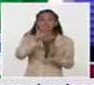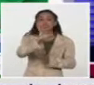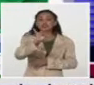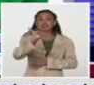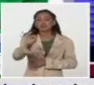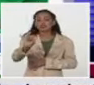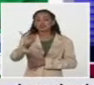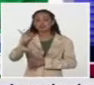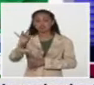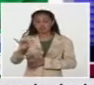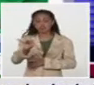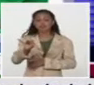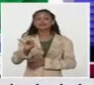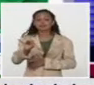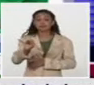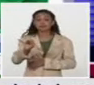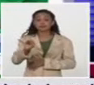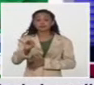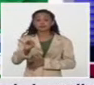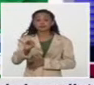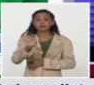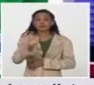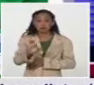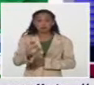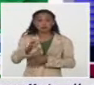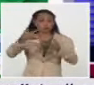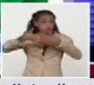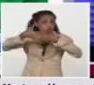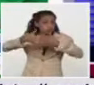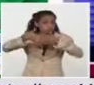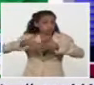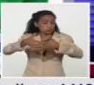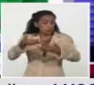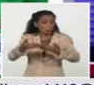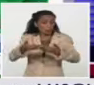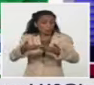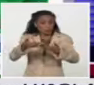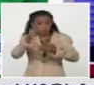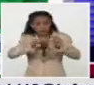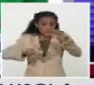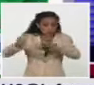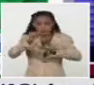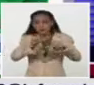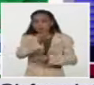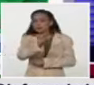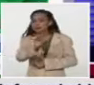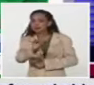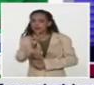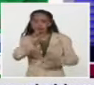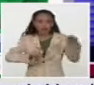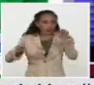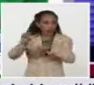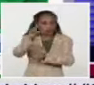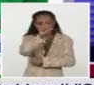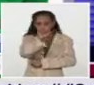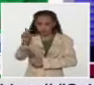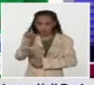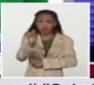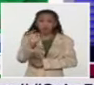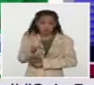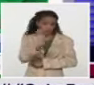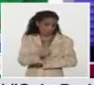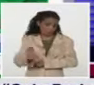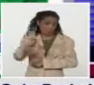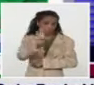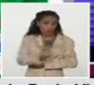24.777 que se procesaron en los 27 laboratorios de biología molecular que